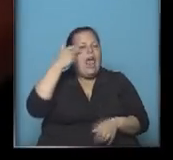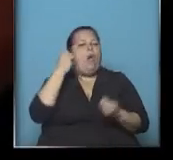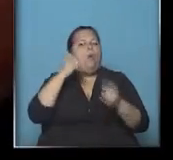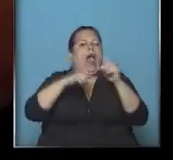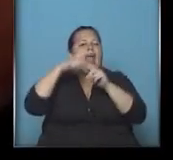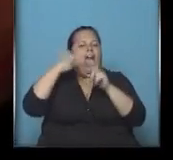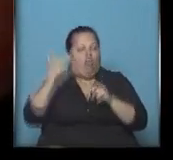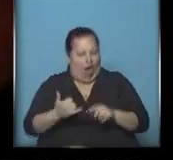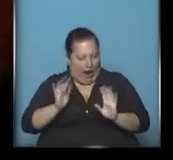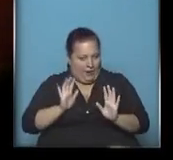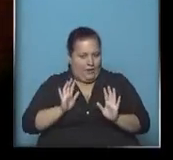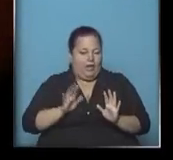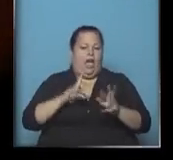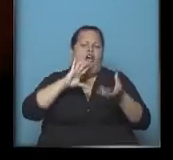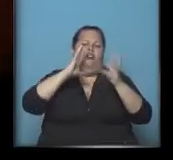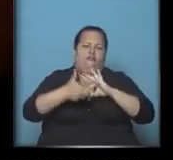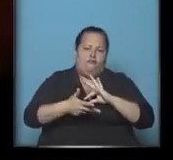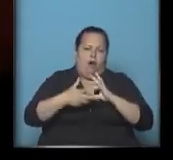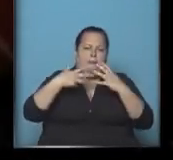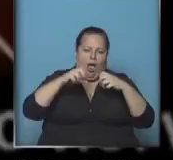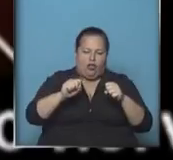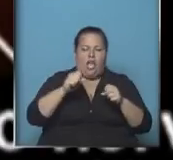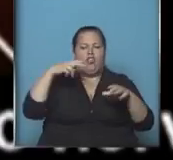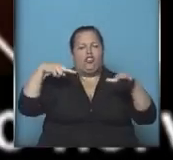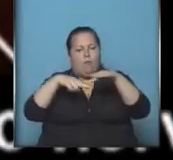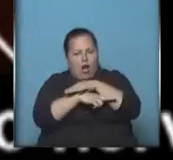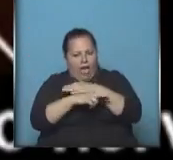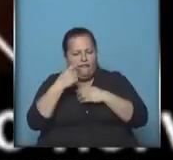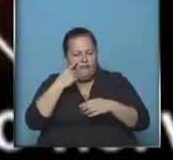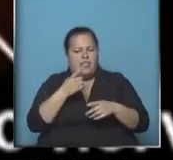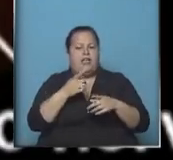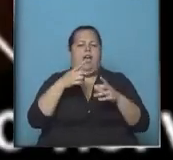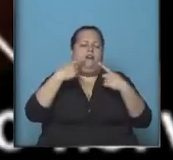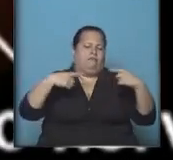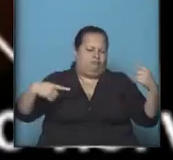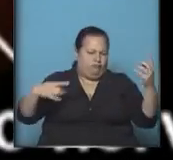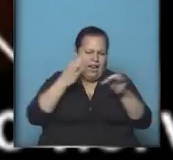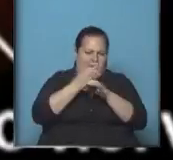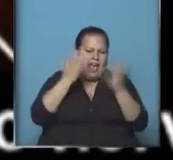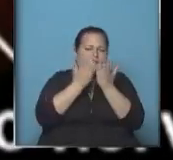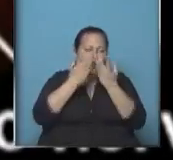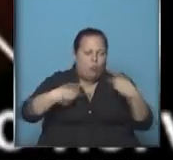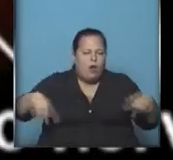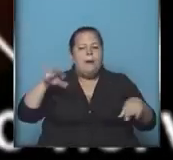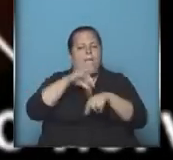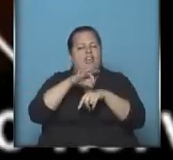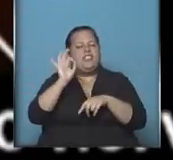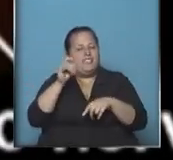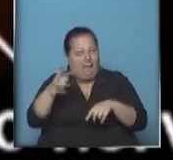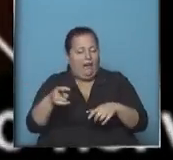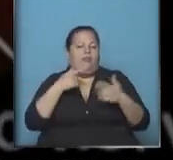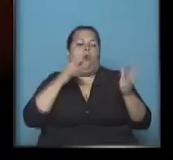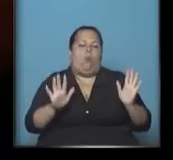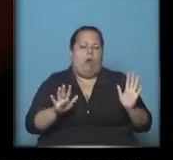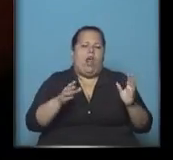de retinopatía tiene hay metodología diagnóstica tomografías de retina retina flores y no estudios diagnóstico que el oftalmólogo hace y dice